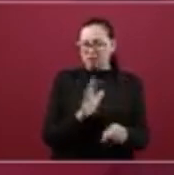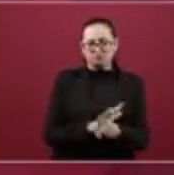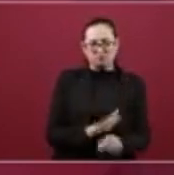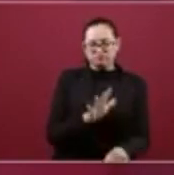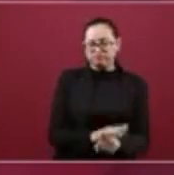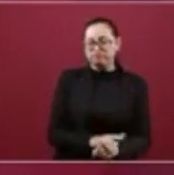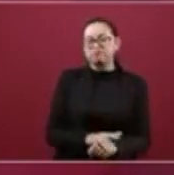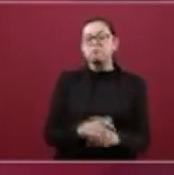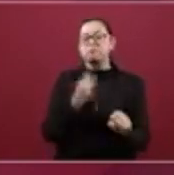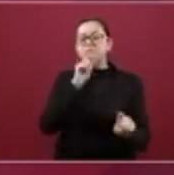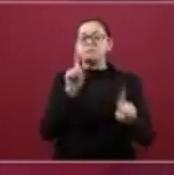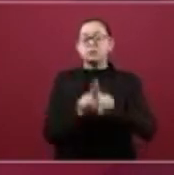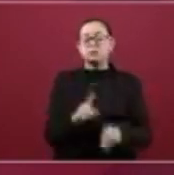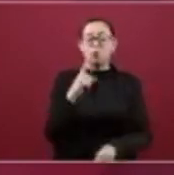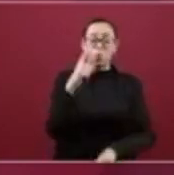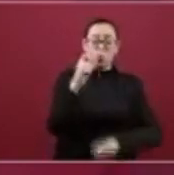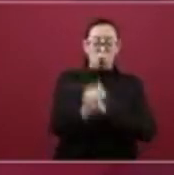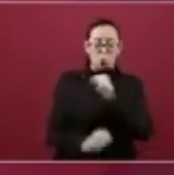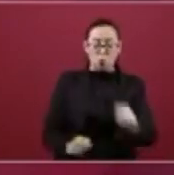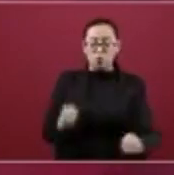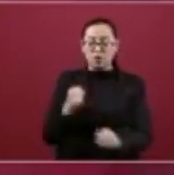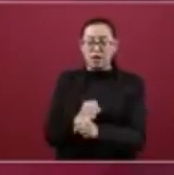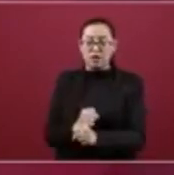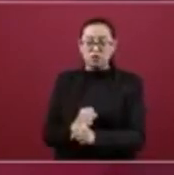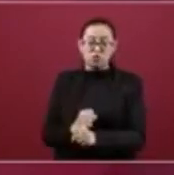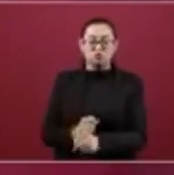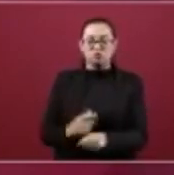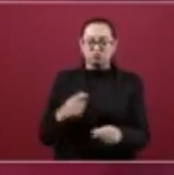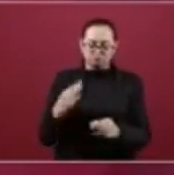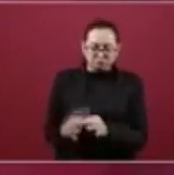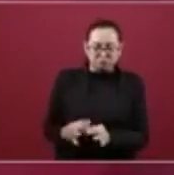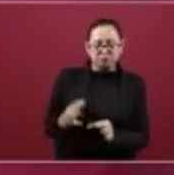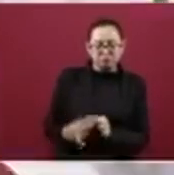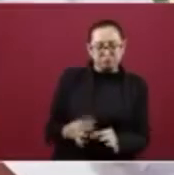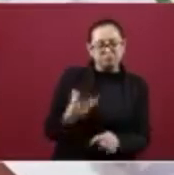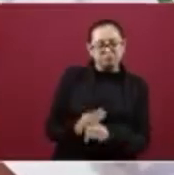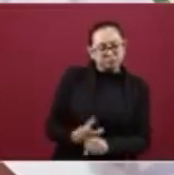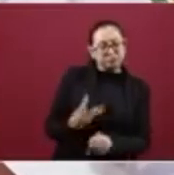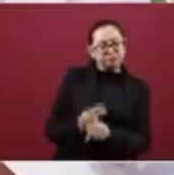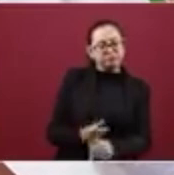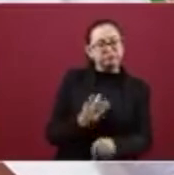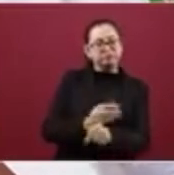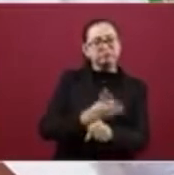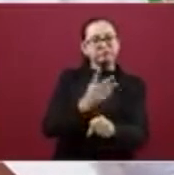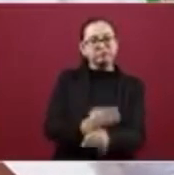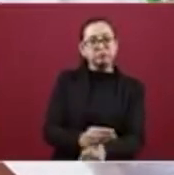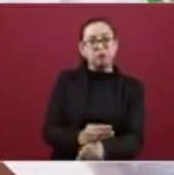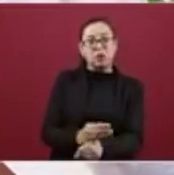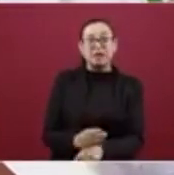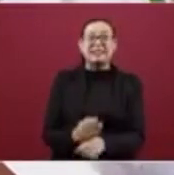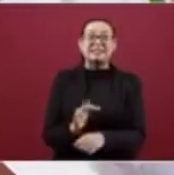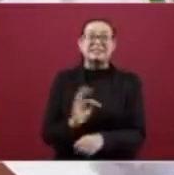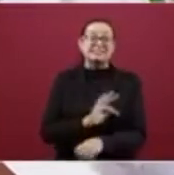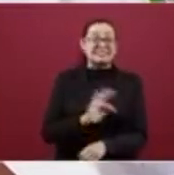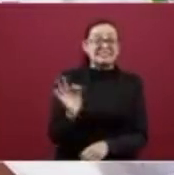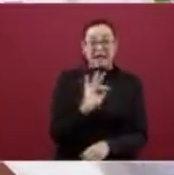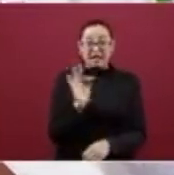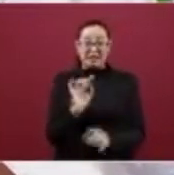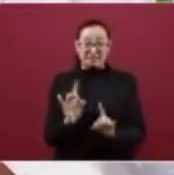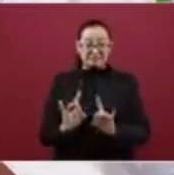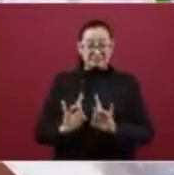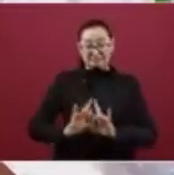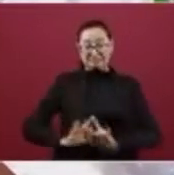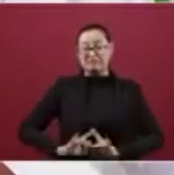cuando lleguen al mantenimiento mayor, que tenga que salir la refinería de operación